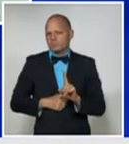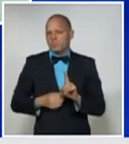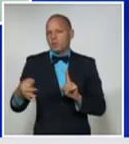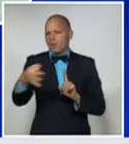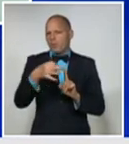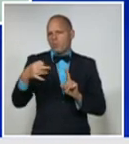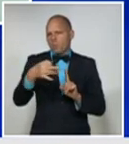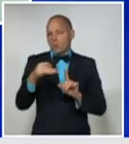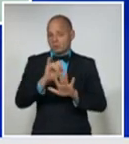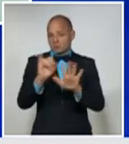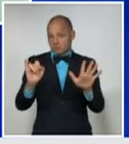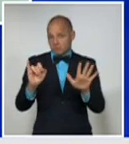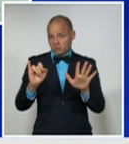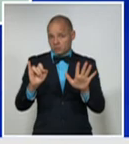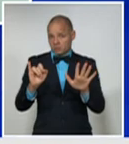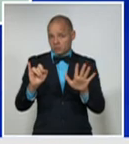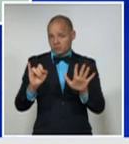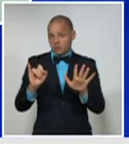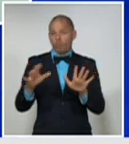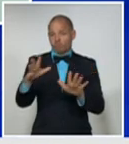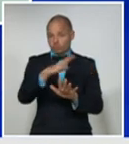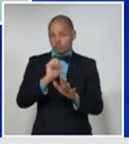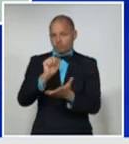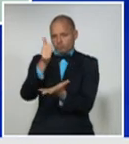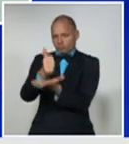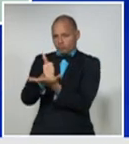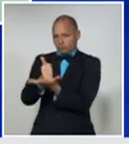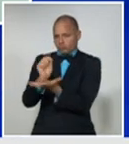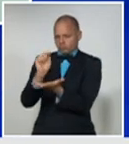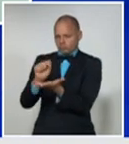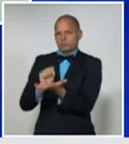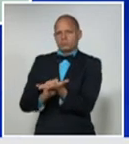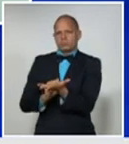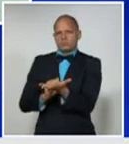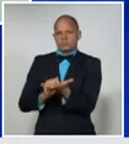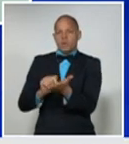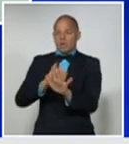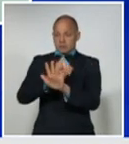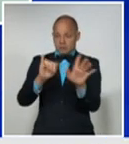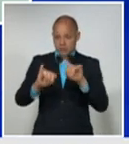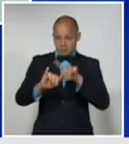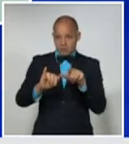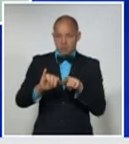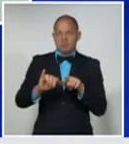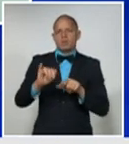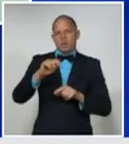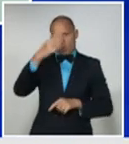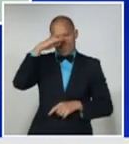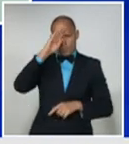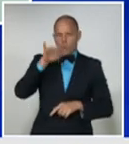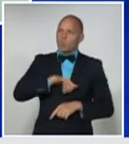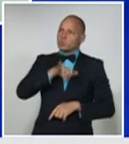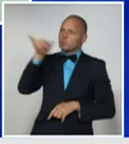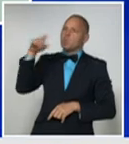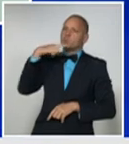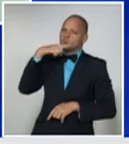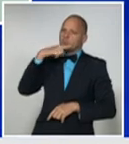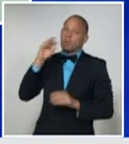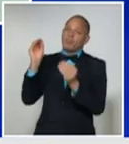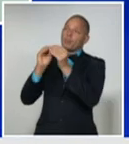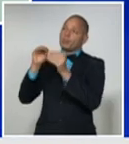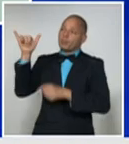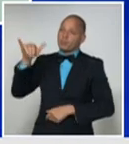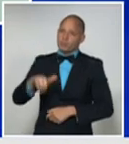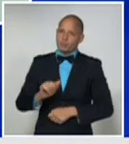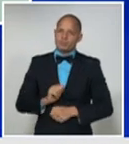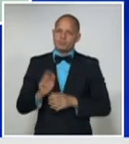de todos del municipio Las Tunas, viajeros cubanos procedentes de Rusia. Y de Holguín,